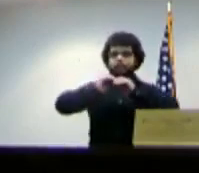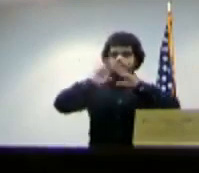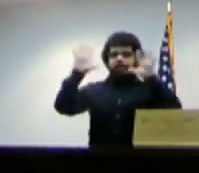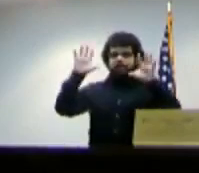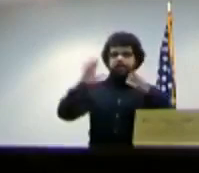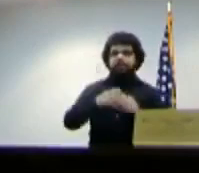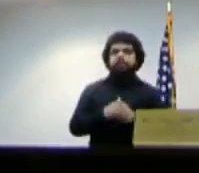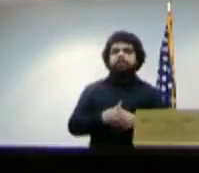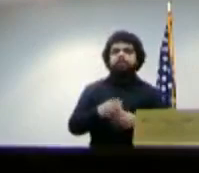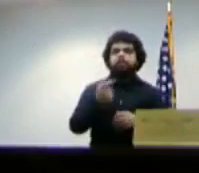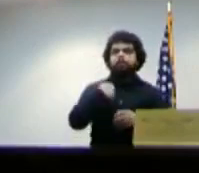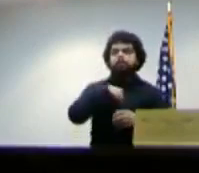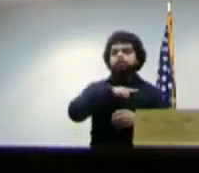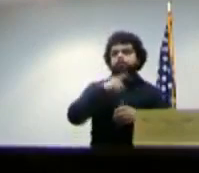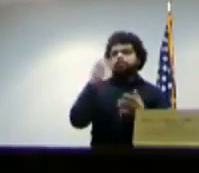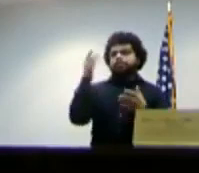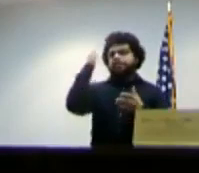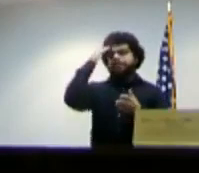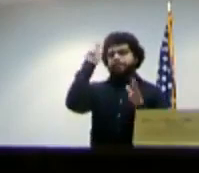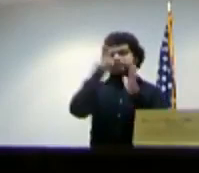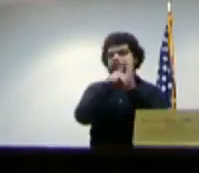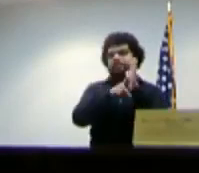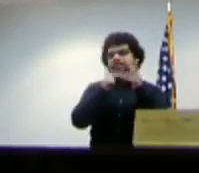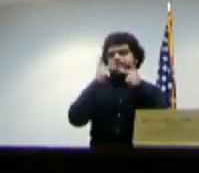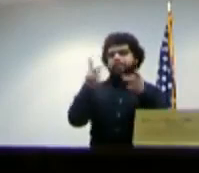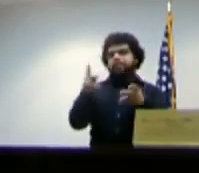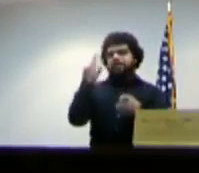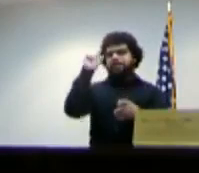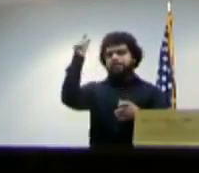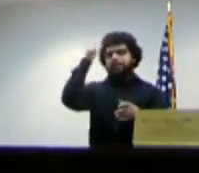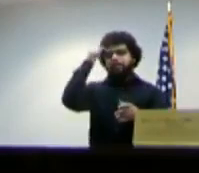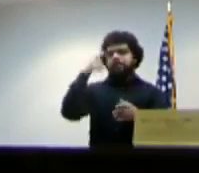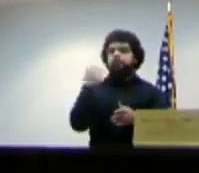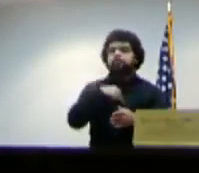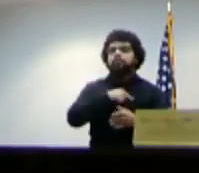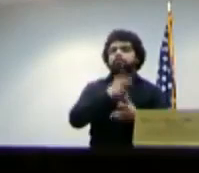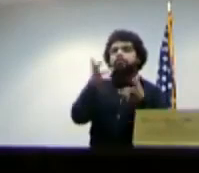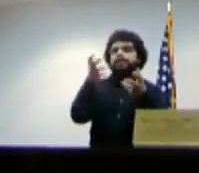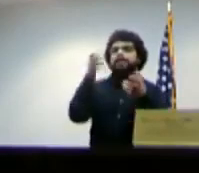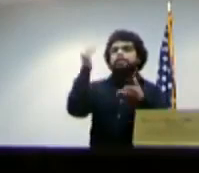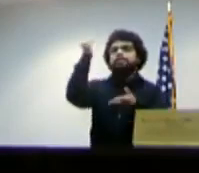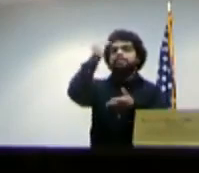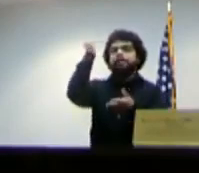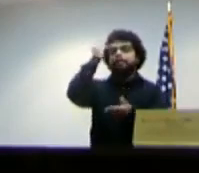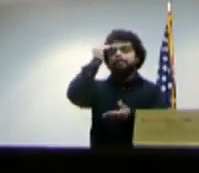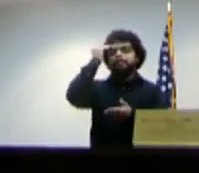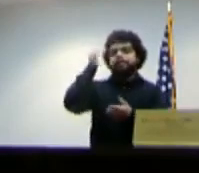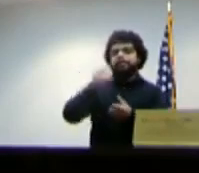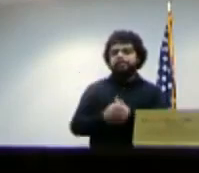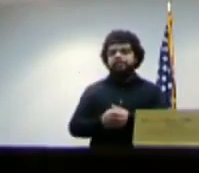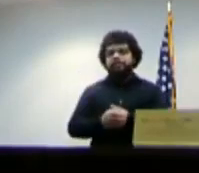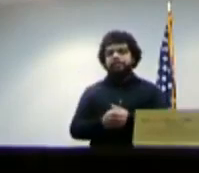Ya sabemos la política pública del gobierno. Queremos saber si